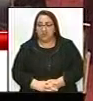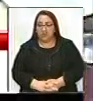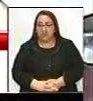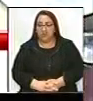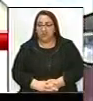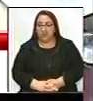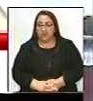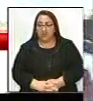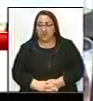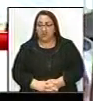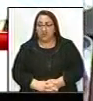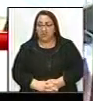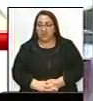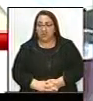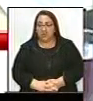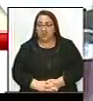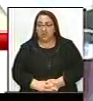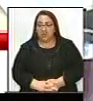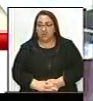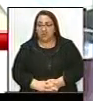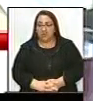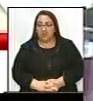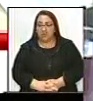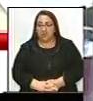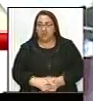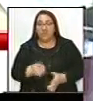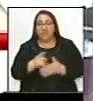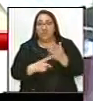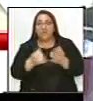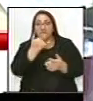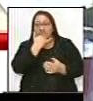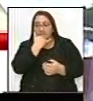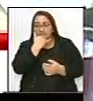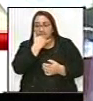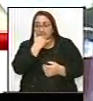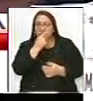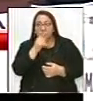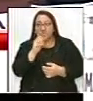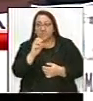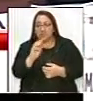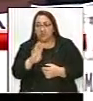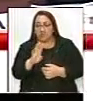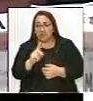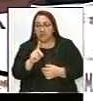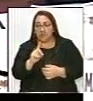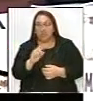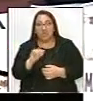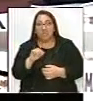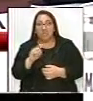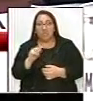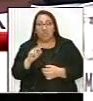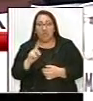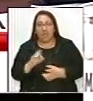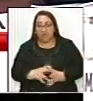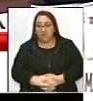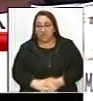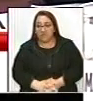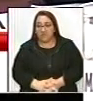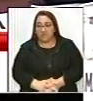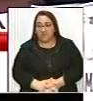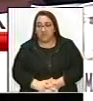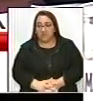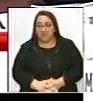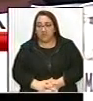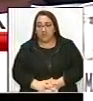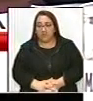congresista Lescano, lo que pasa es que acabamos de aprobar que sea función específica de diputados. Conforme. Acabamos